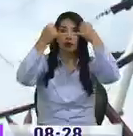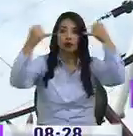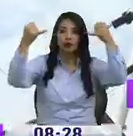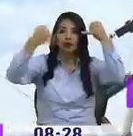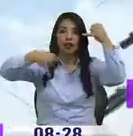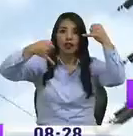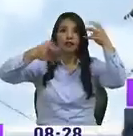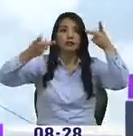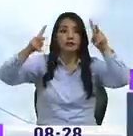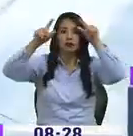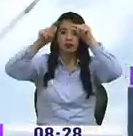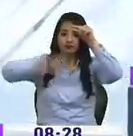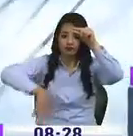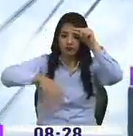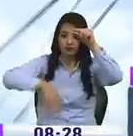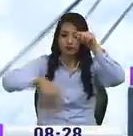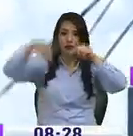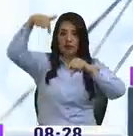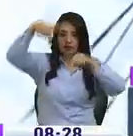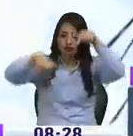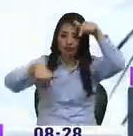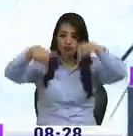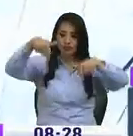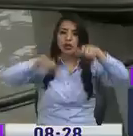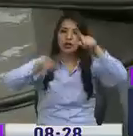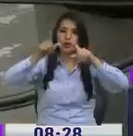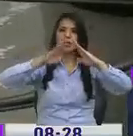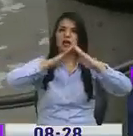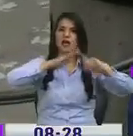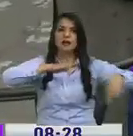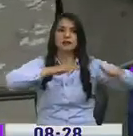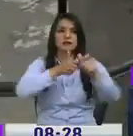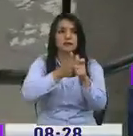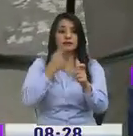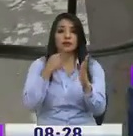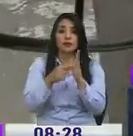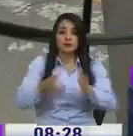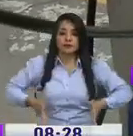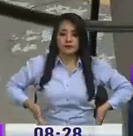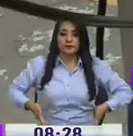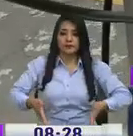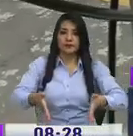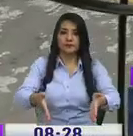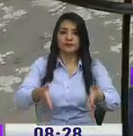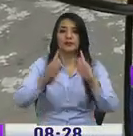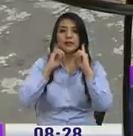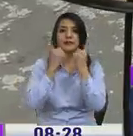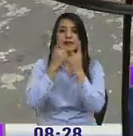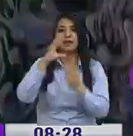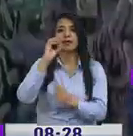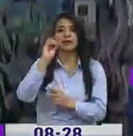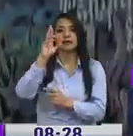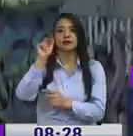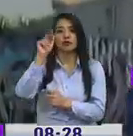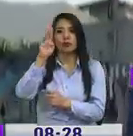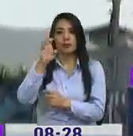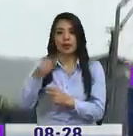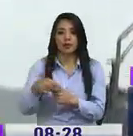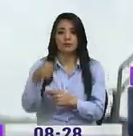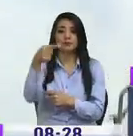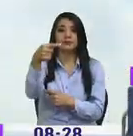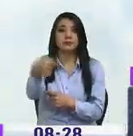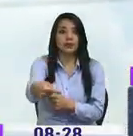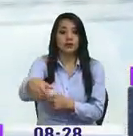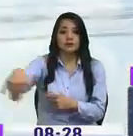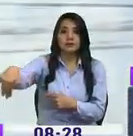desde los postes y llegan a varias edificaciones. Esto sucede en la calle Isla San Cristóbal, mientras que en la siguiente